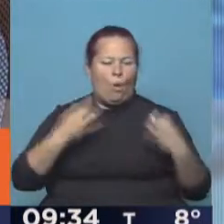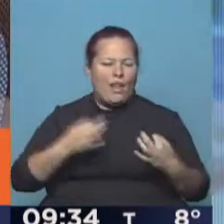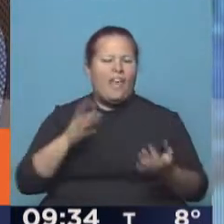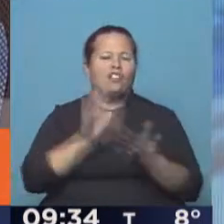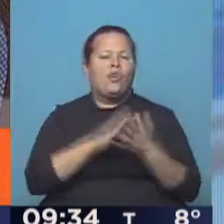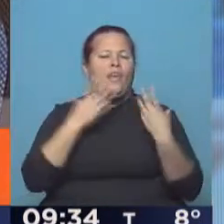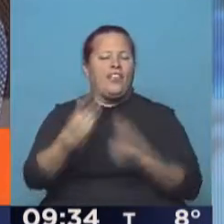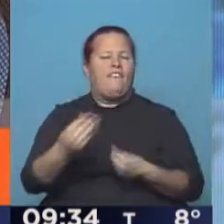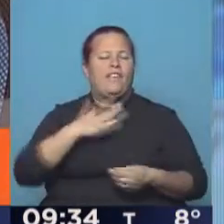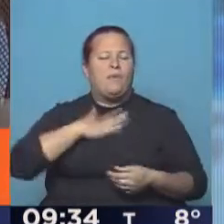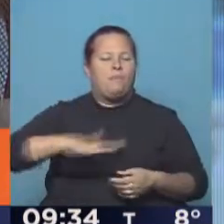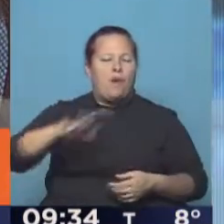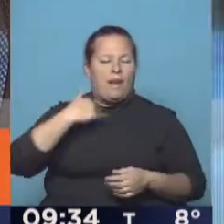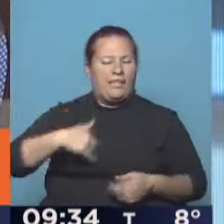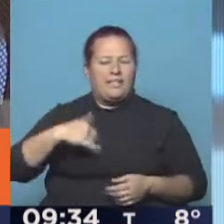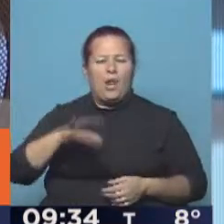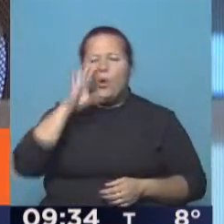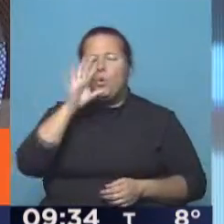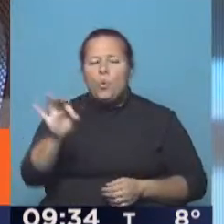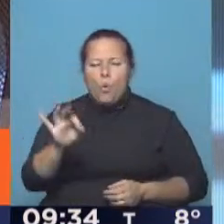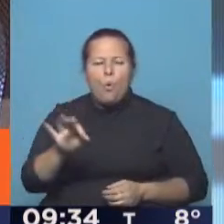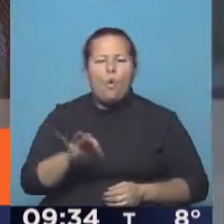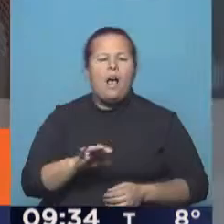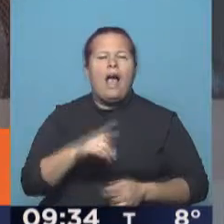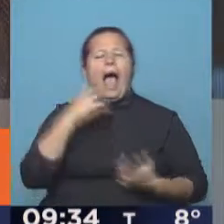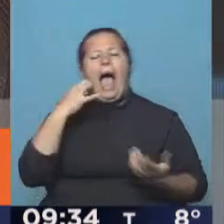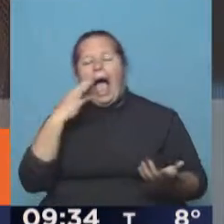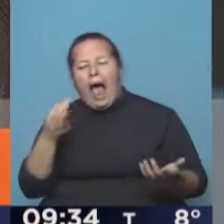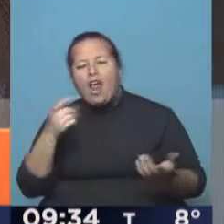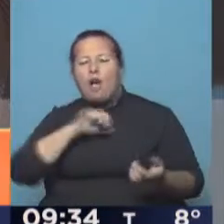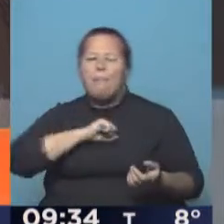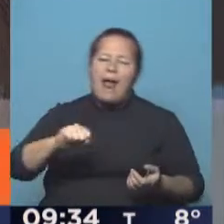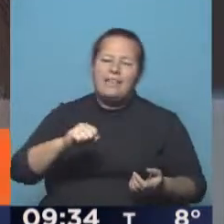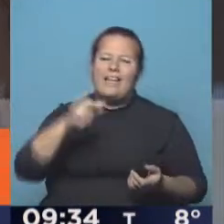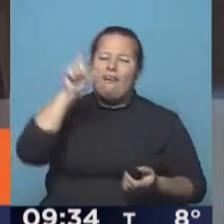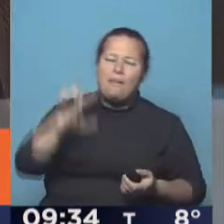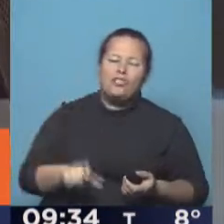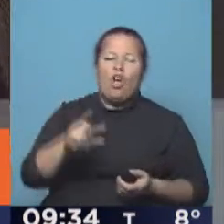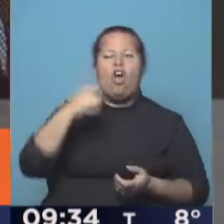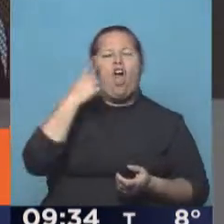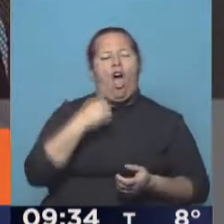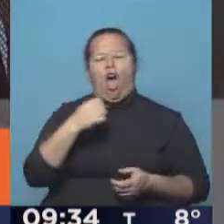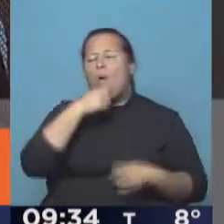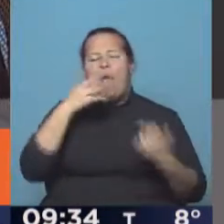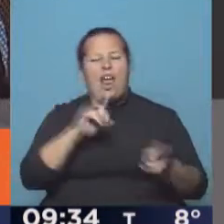en defensa de la soberanía nacional. No hizo un solo hecho que lesionara a un hombre o una persona,